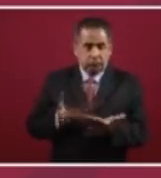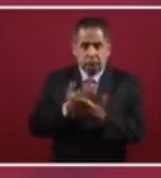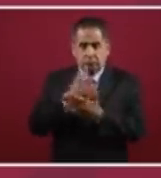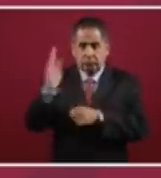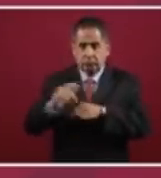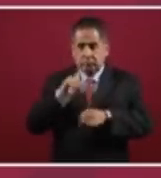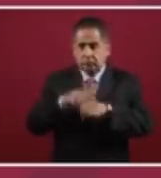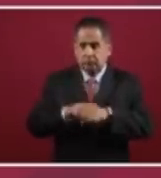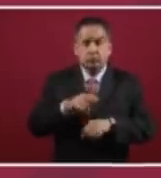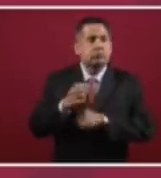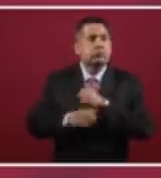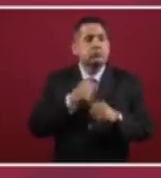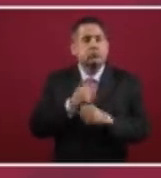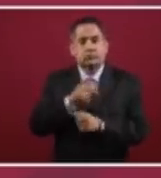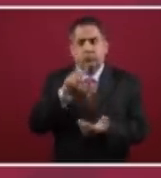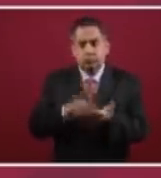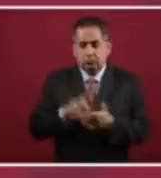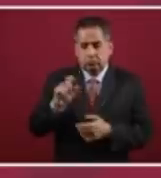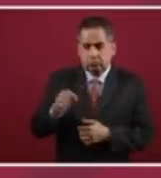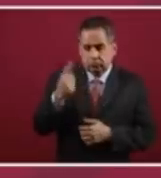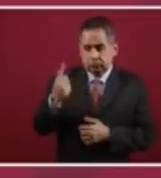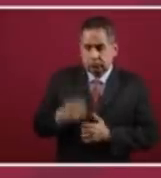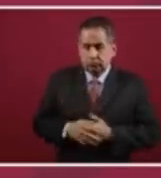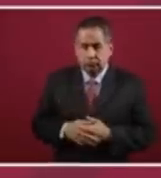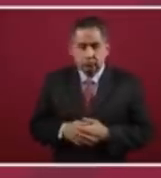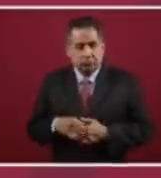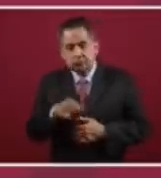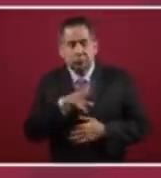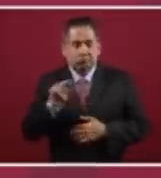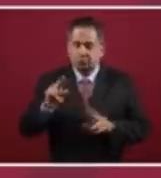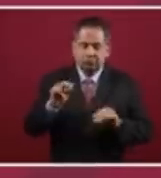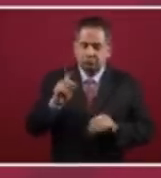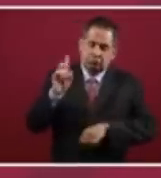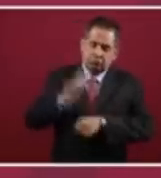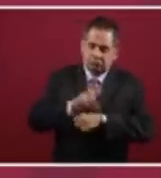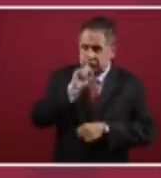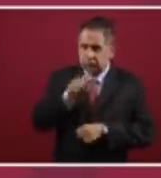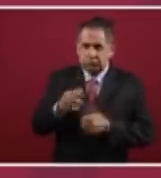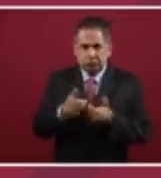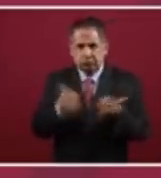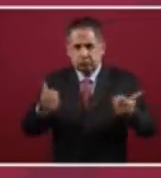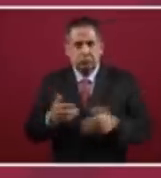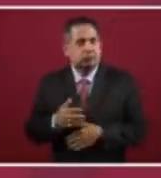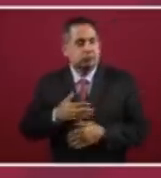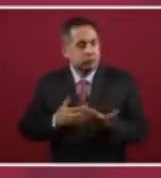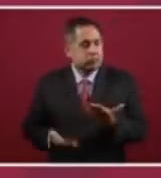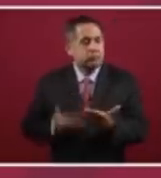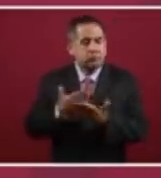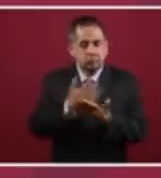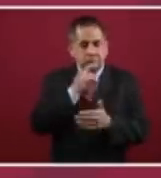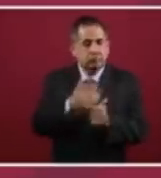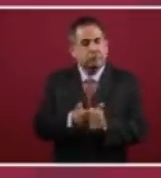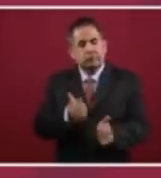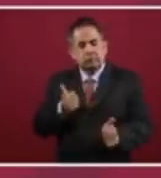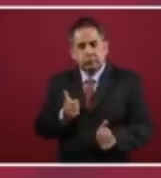federal del 2021. Dijeron que no, que el mismo día no. Les propuse que se adelantara